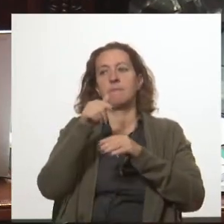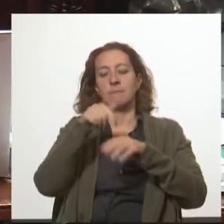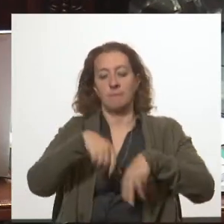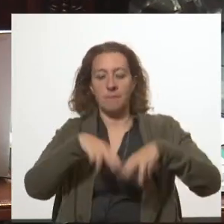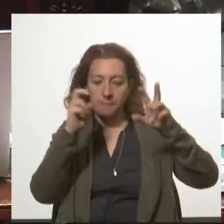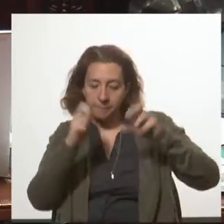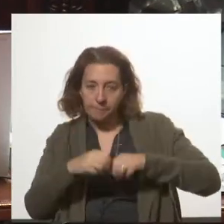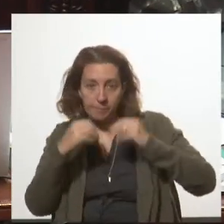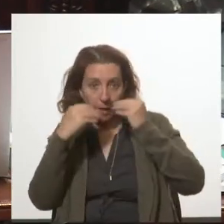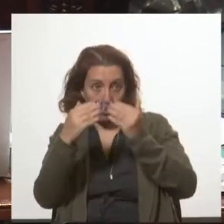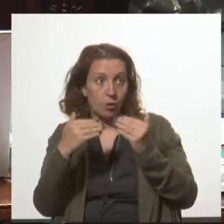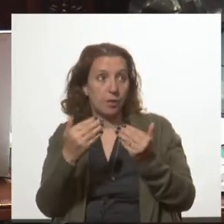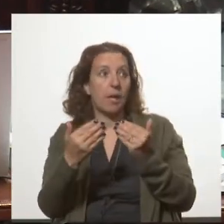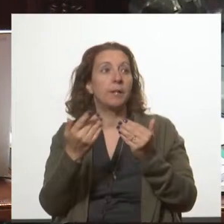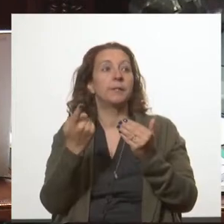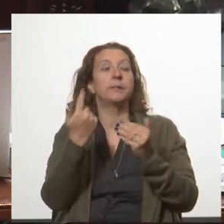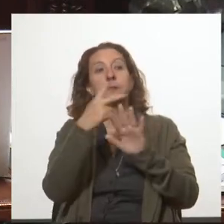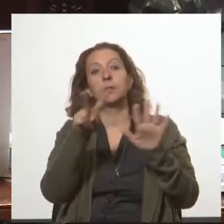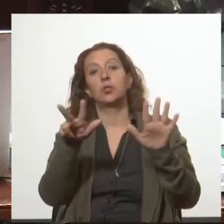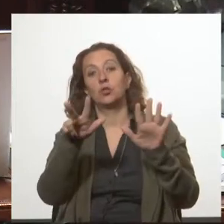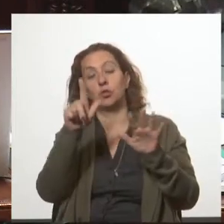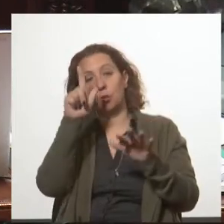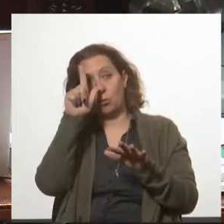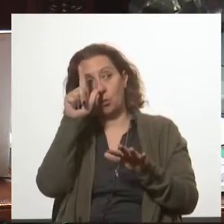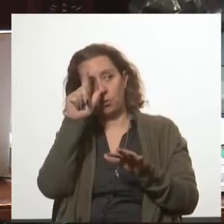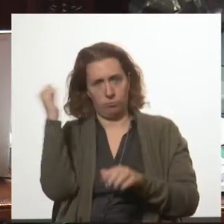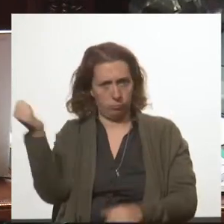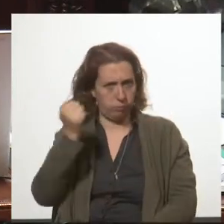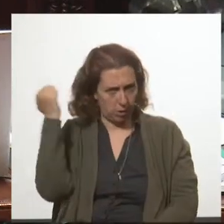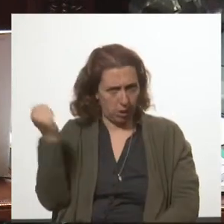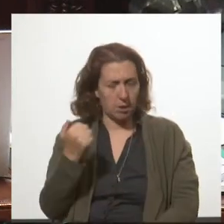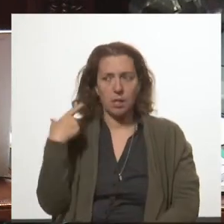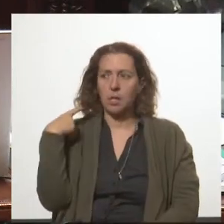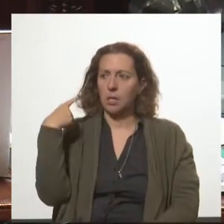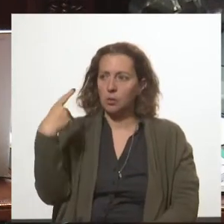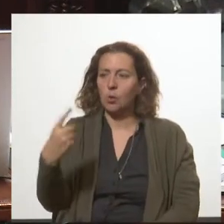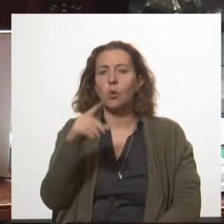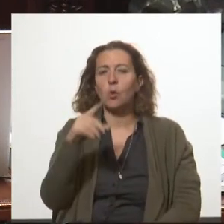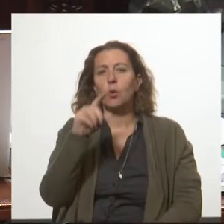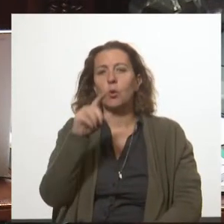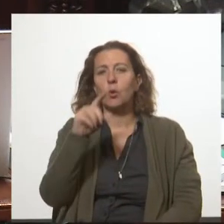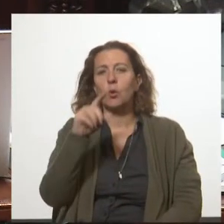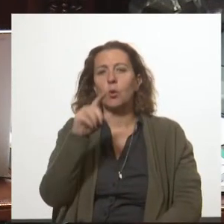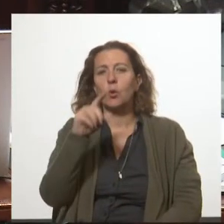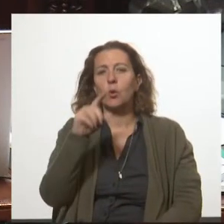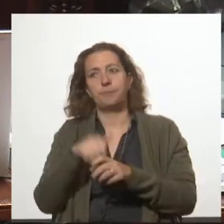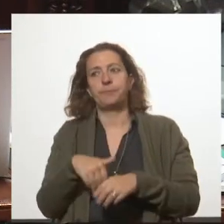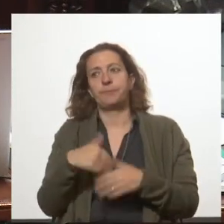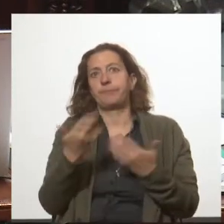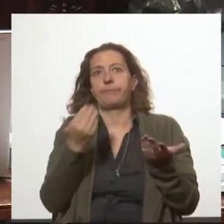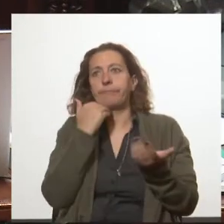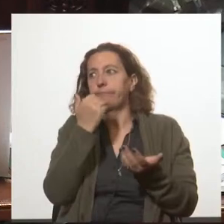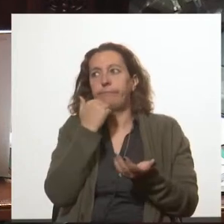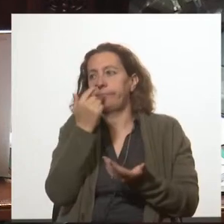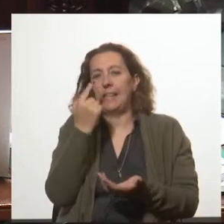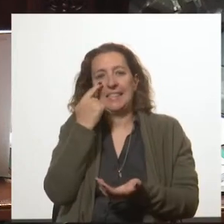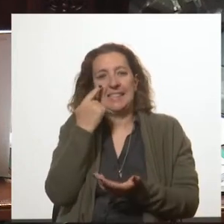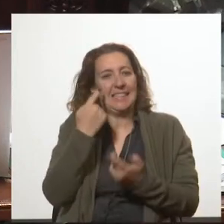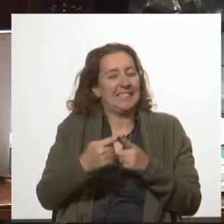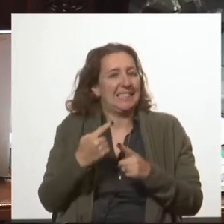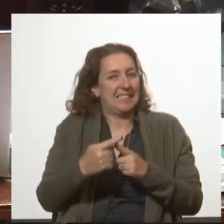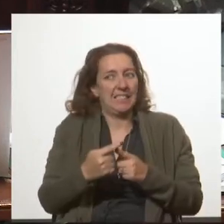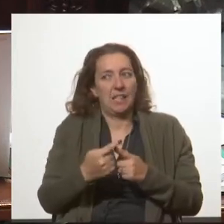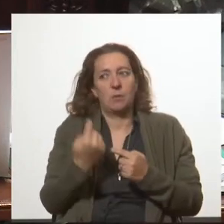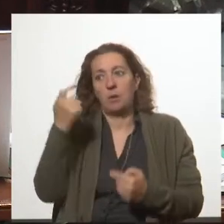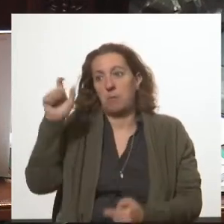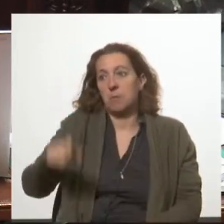de la importancia que podría tener el asunto para el directorio de las personas involucradas reciente teniendo a través de una persona que